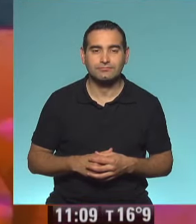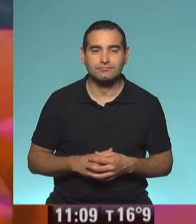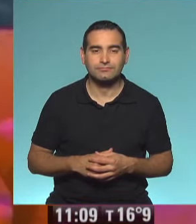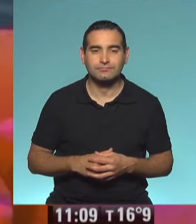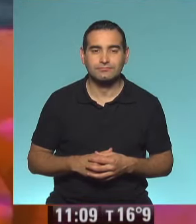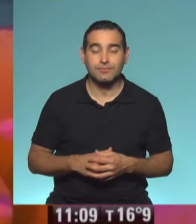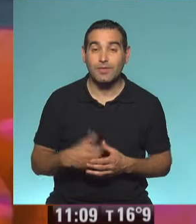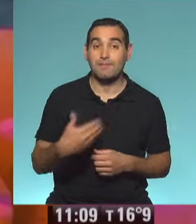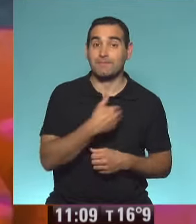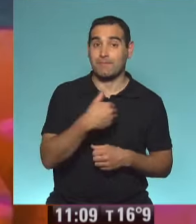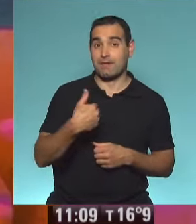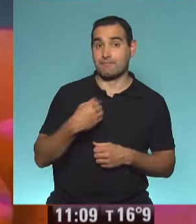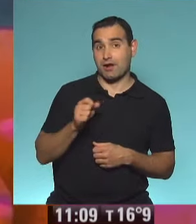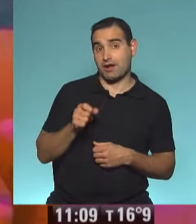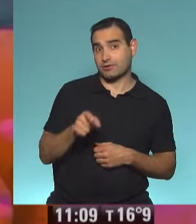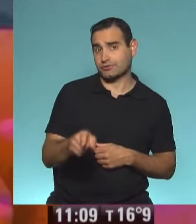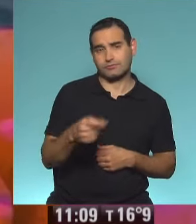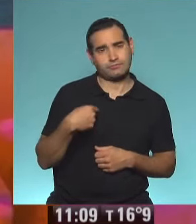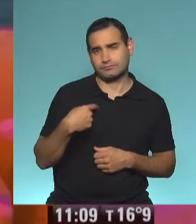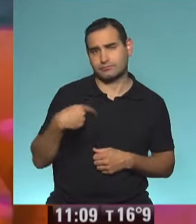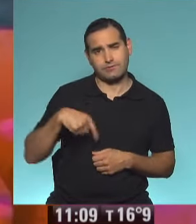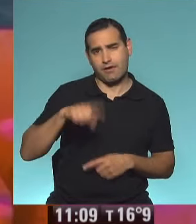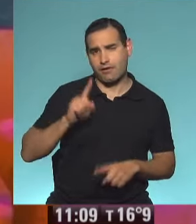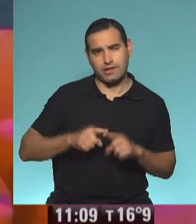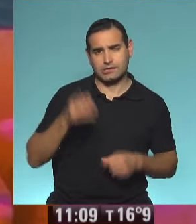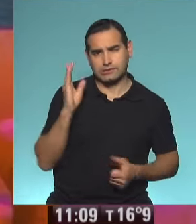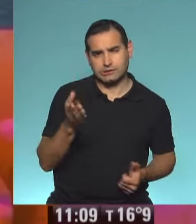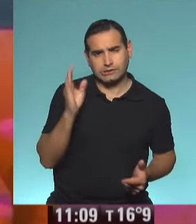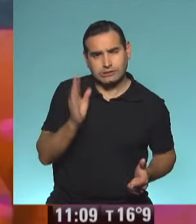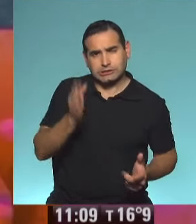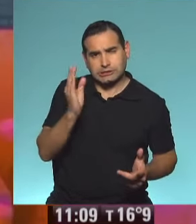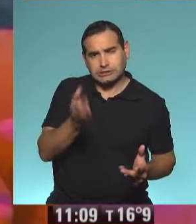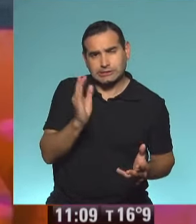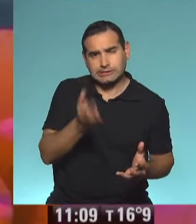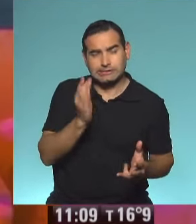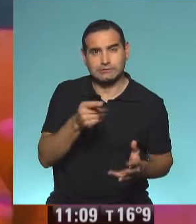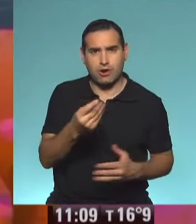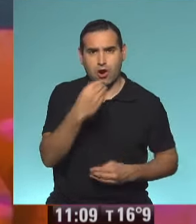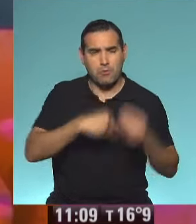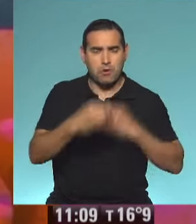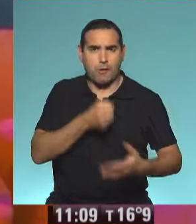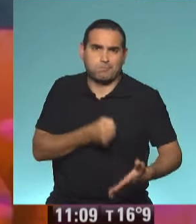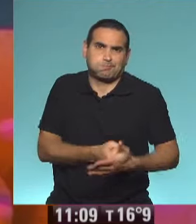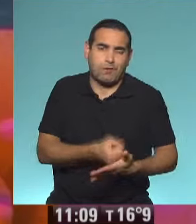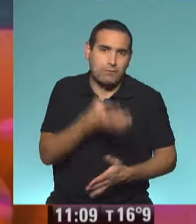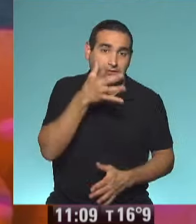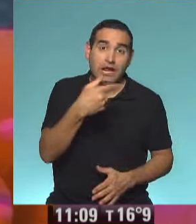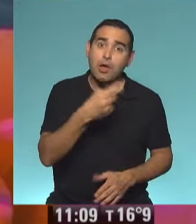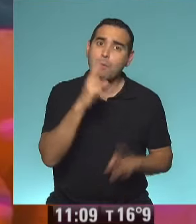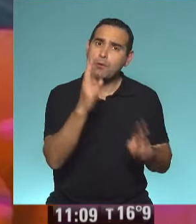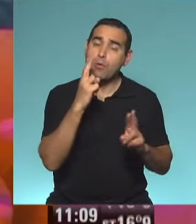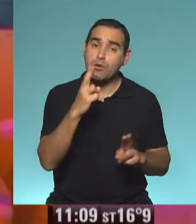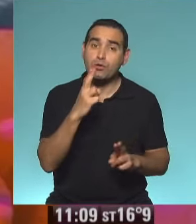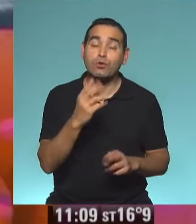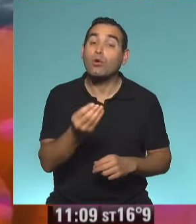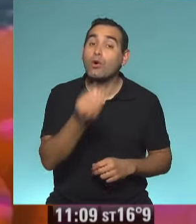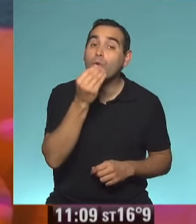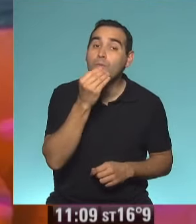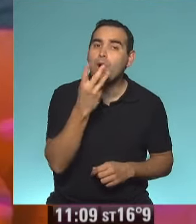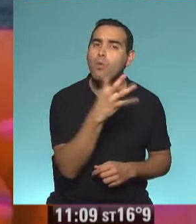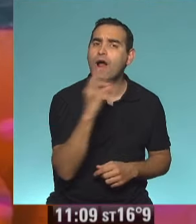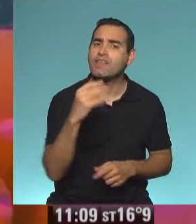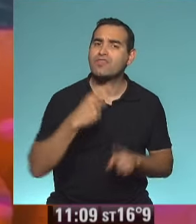Su madre, que vivía retándolo por esos atracones, terminó prohibiéndole que comiera más de